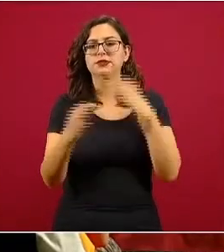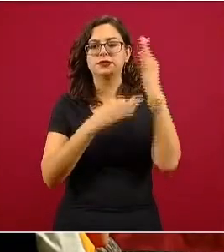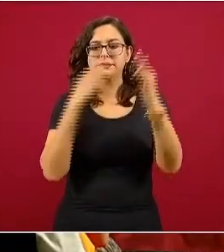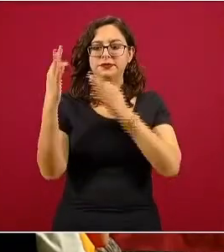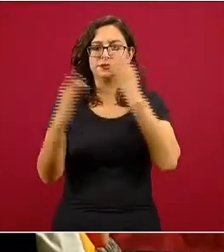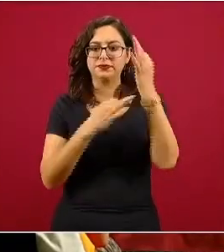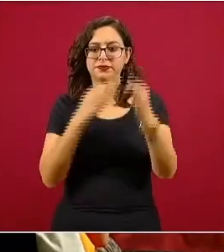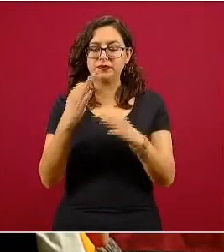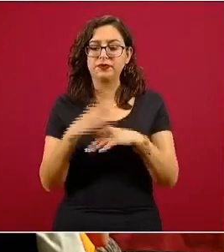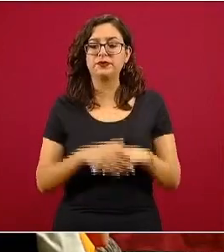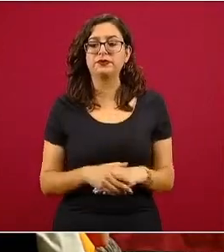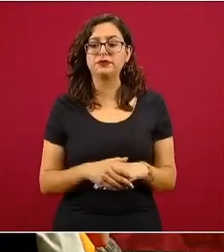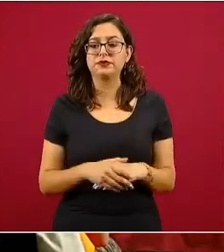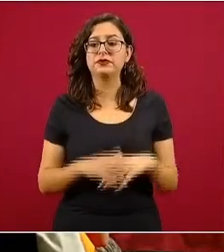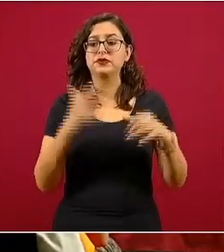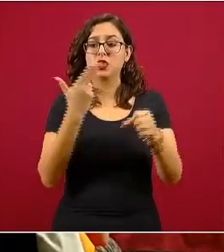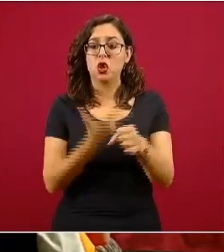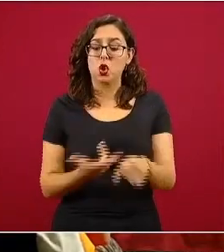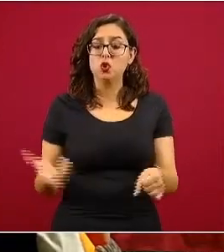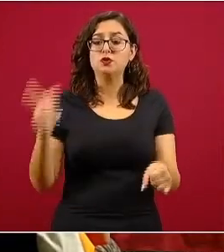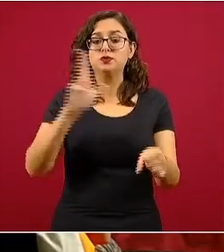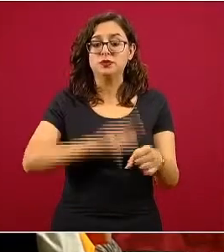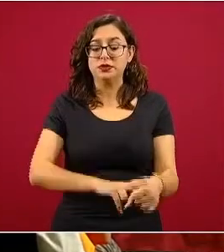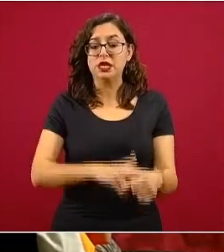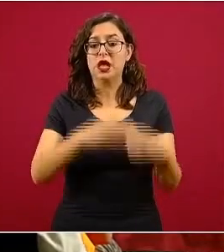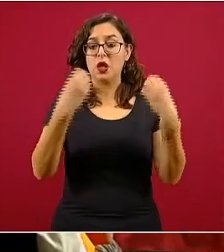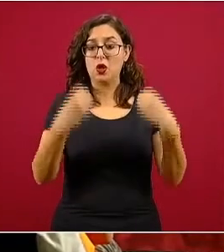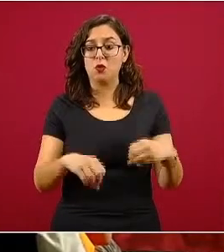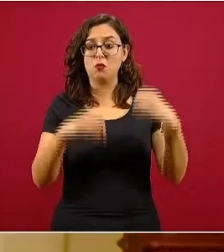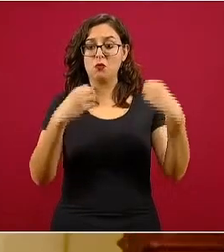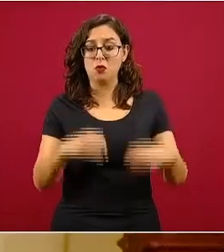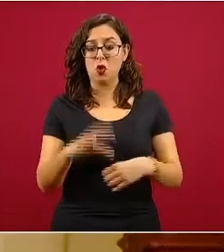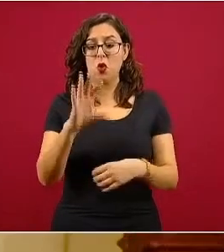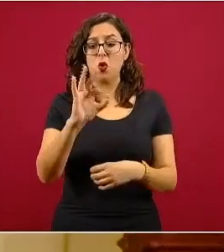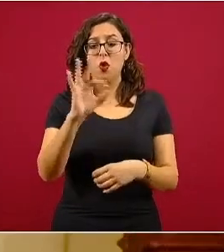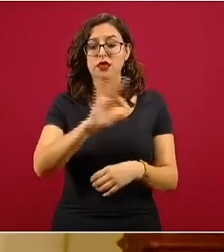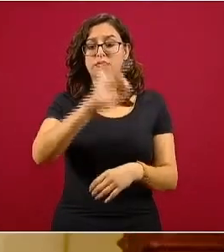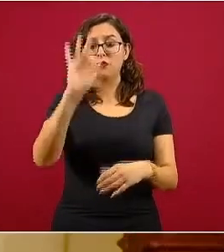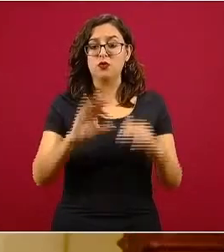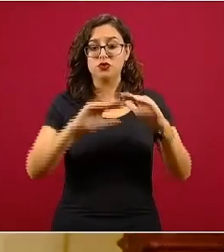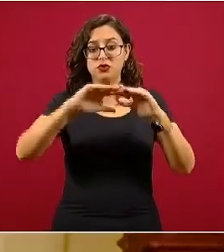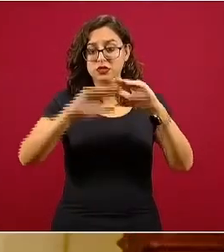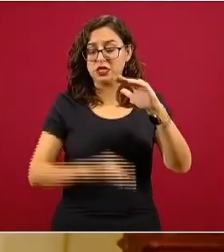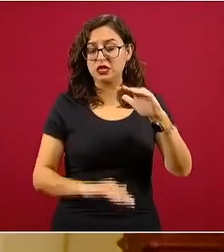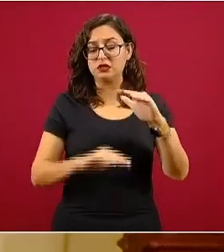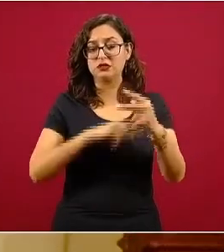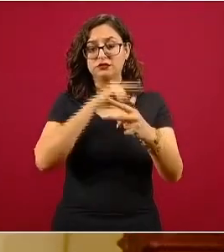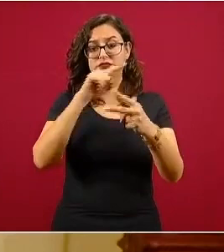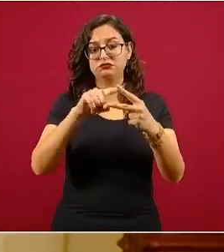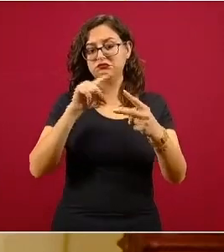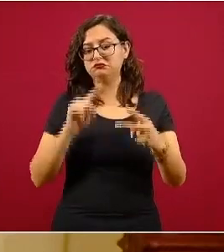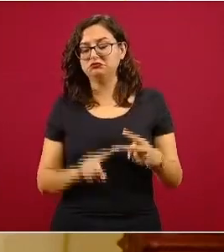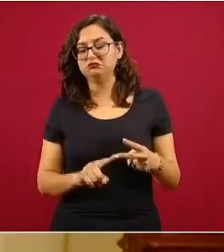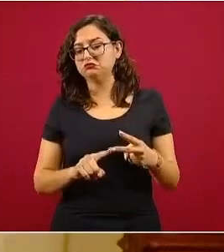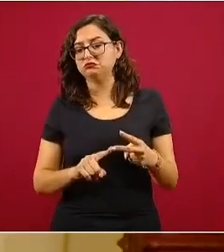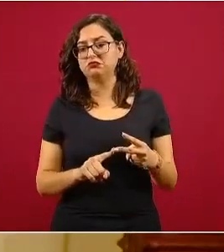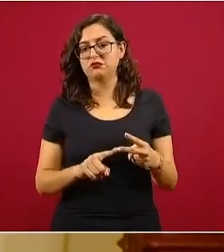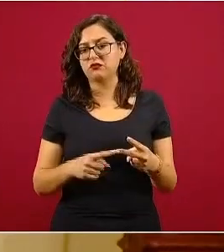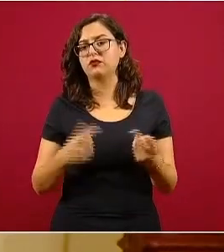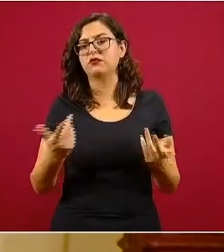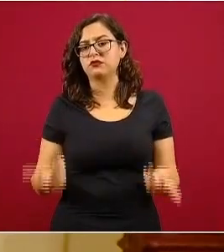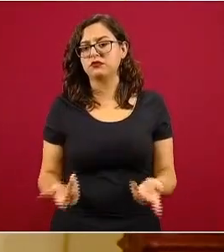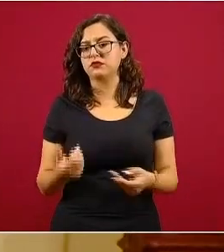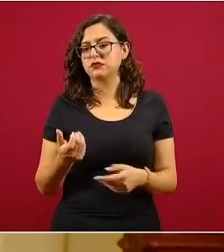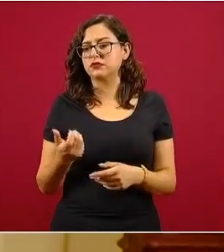caso de la ocupación hospitalaria, inclusive por debajo del 40% en ambos casos, aunque hubo un incremento pequeño